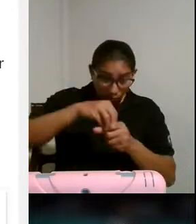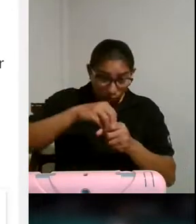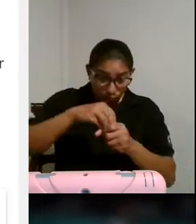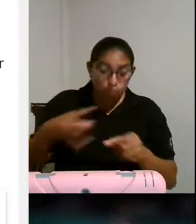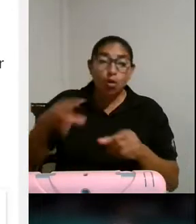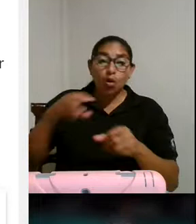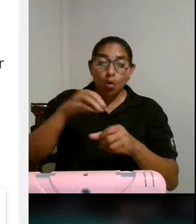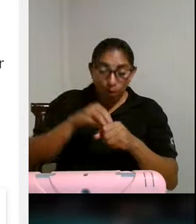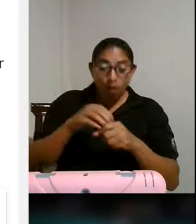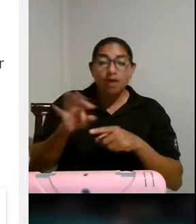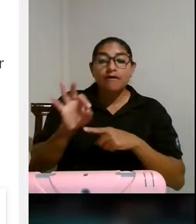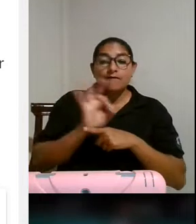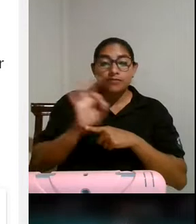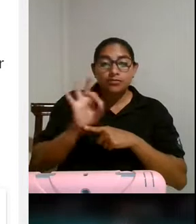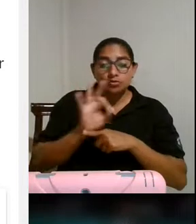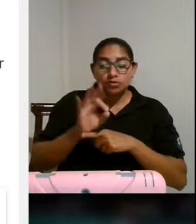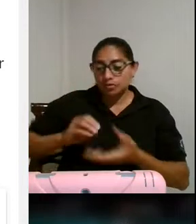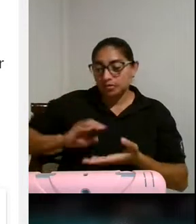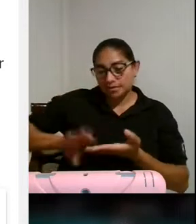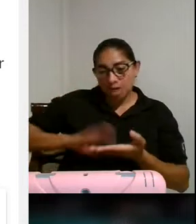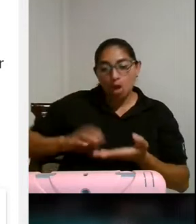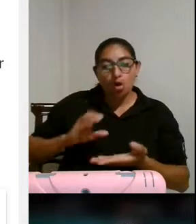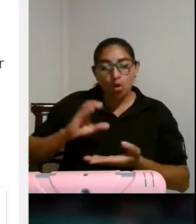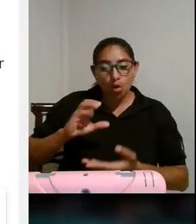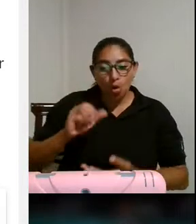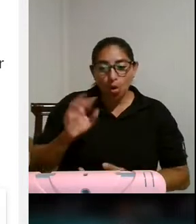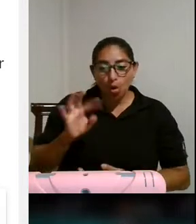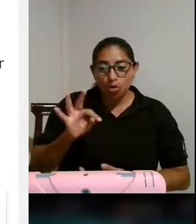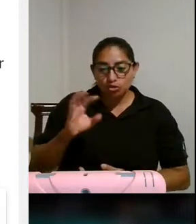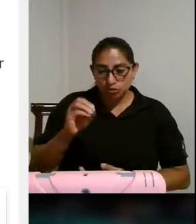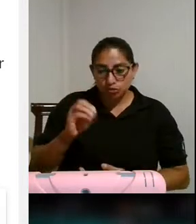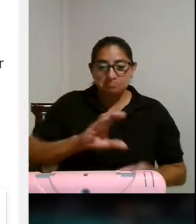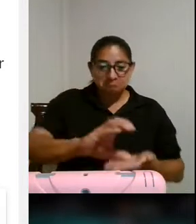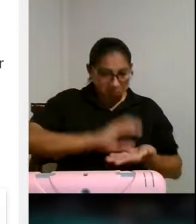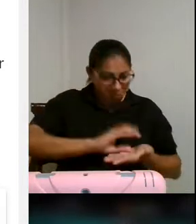Incluí la función de costo, incluí la función de ingreso